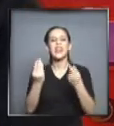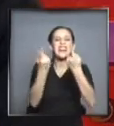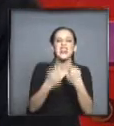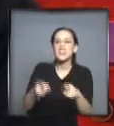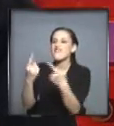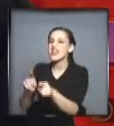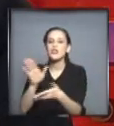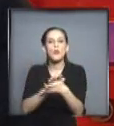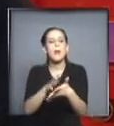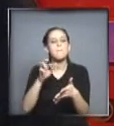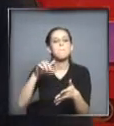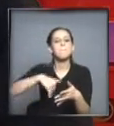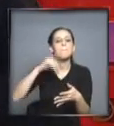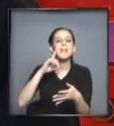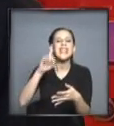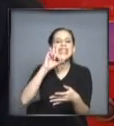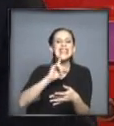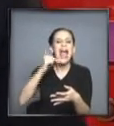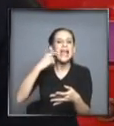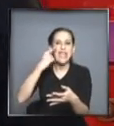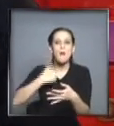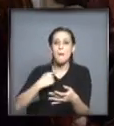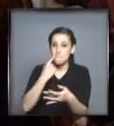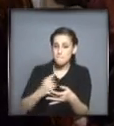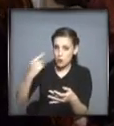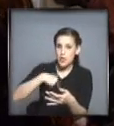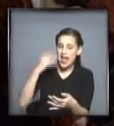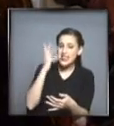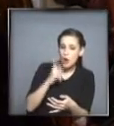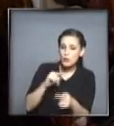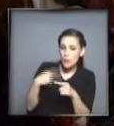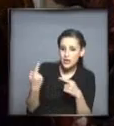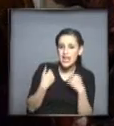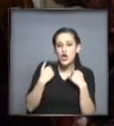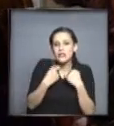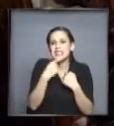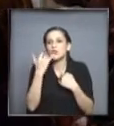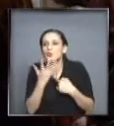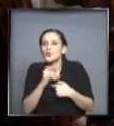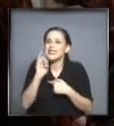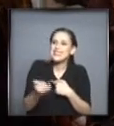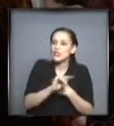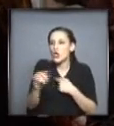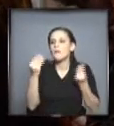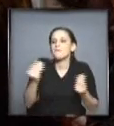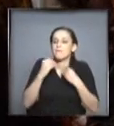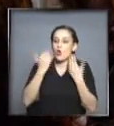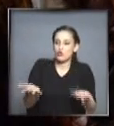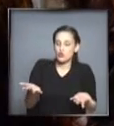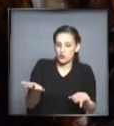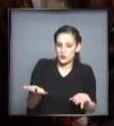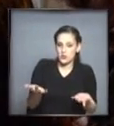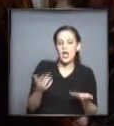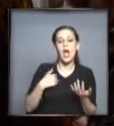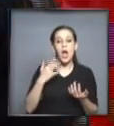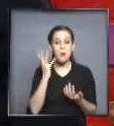militancia. Porque si vos me preguntás, ¿te gusta la política? Y la realidad no sé si me gusta o no, o me disgusta la política. A nosotros